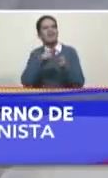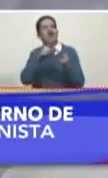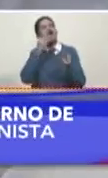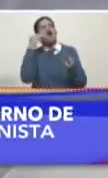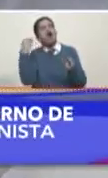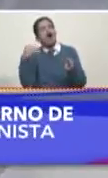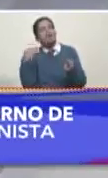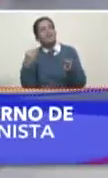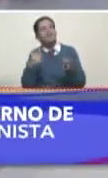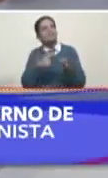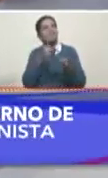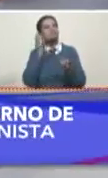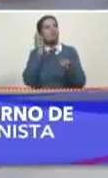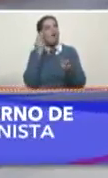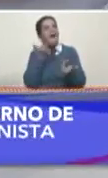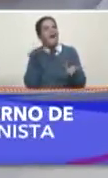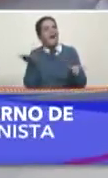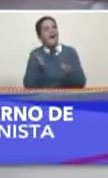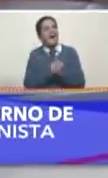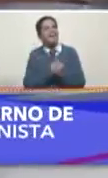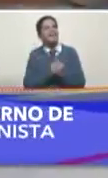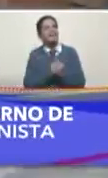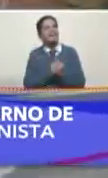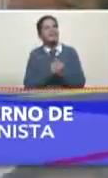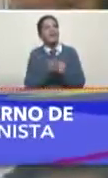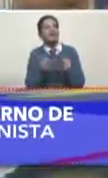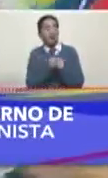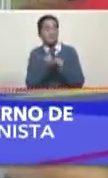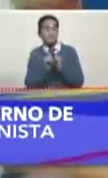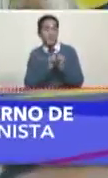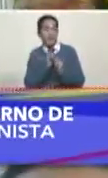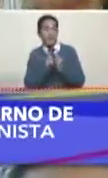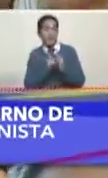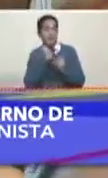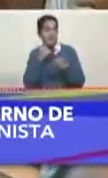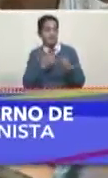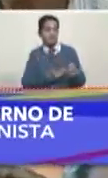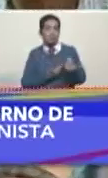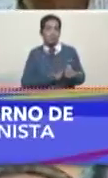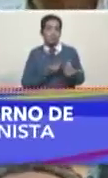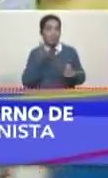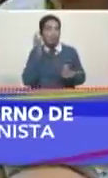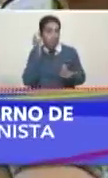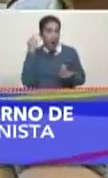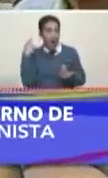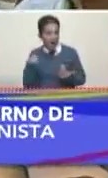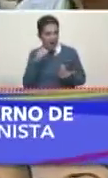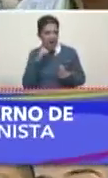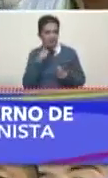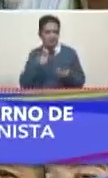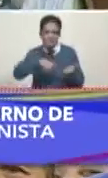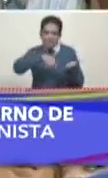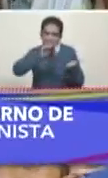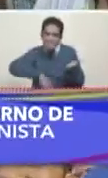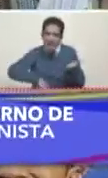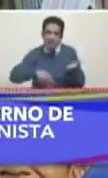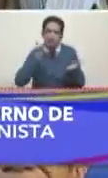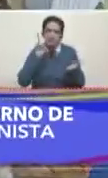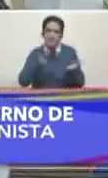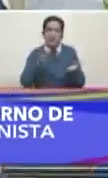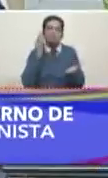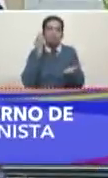jóvenes, mujeres, con niños, vimos la cantidad de mujeres firmando, vimos cómo